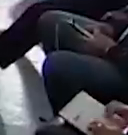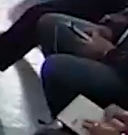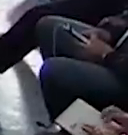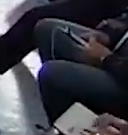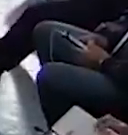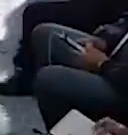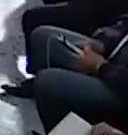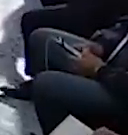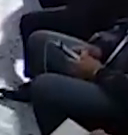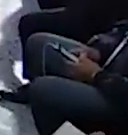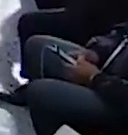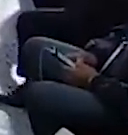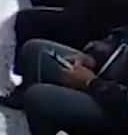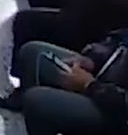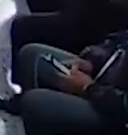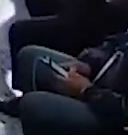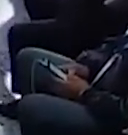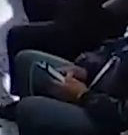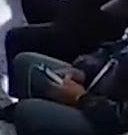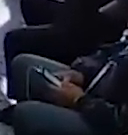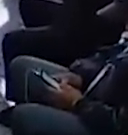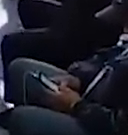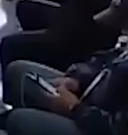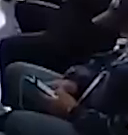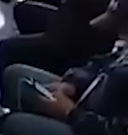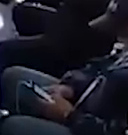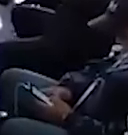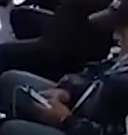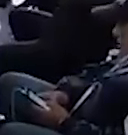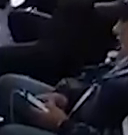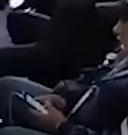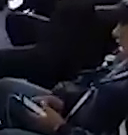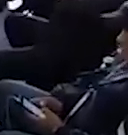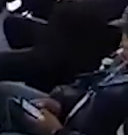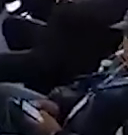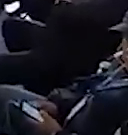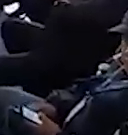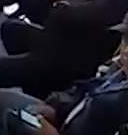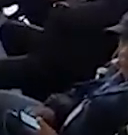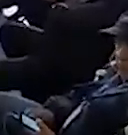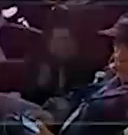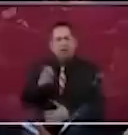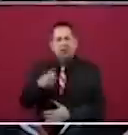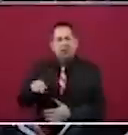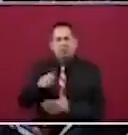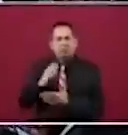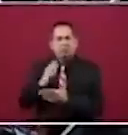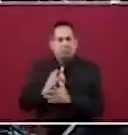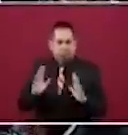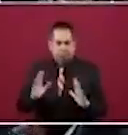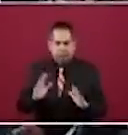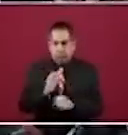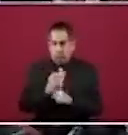partido. Eso ya no, eso es corporativismo. Los ciudadanos somos libres,